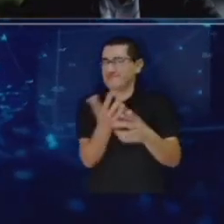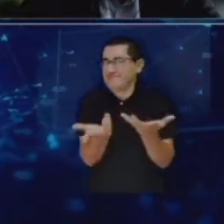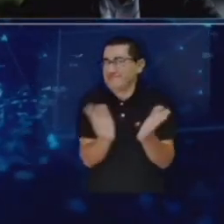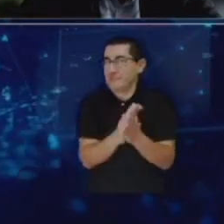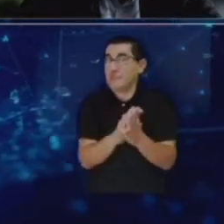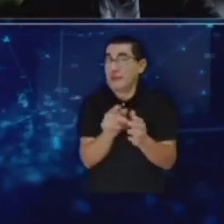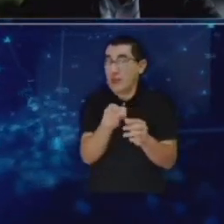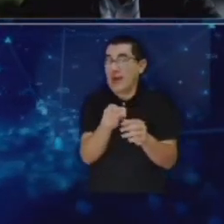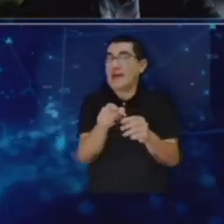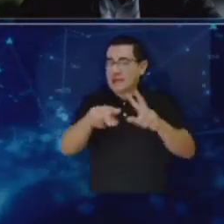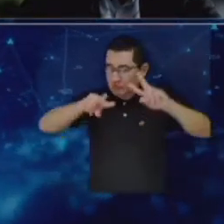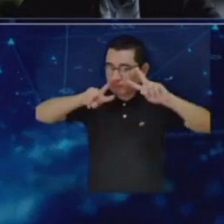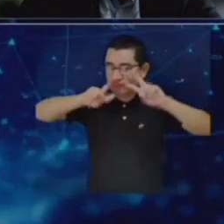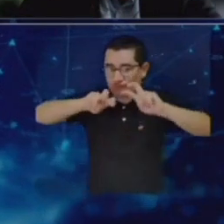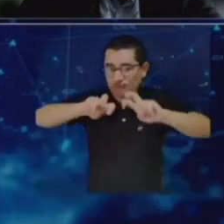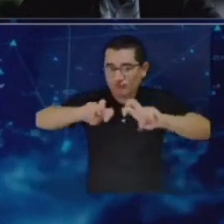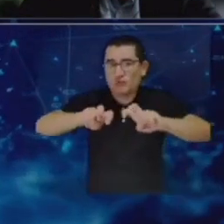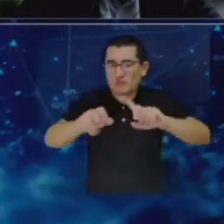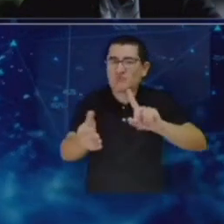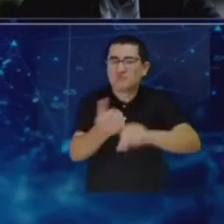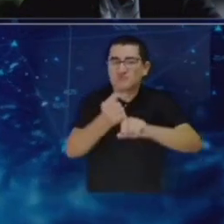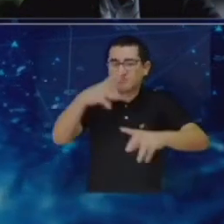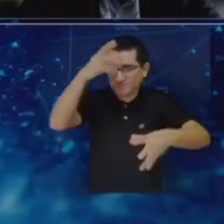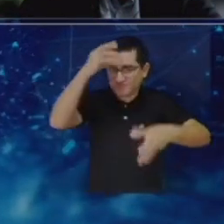este conocimiento. La siguiente, por favor.